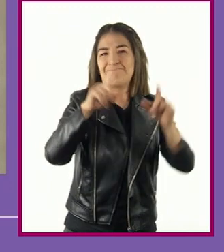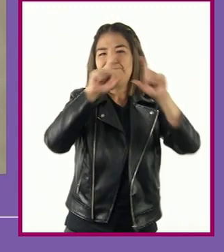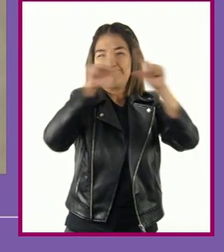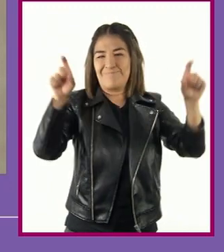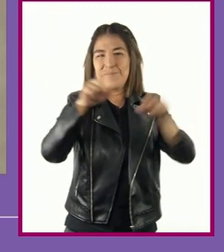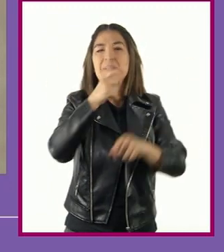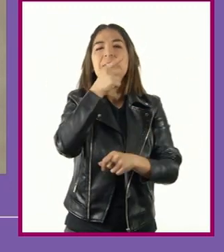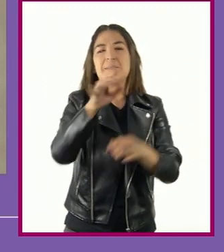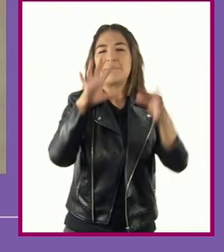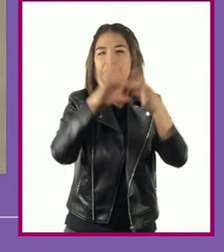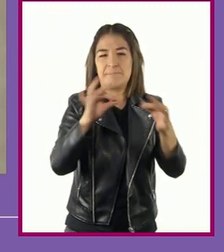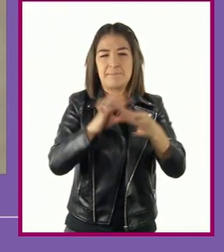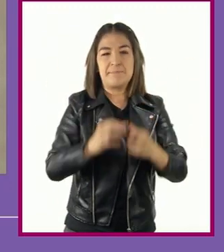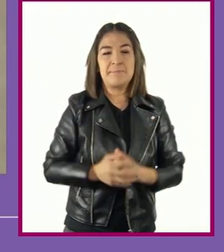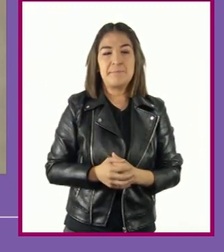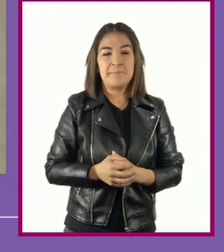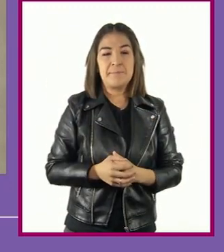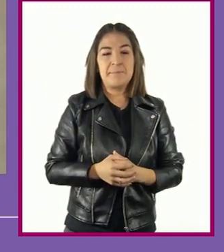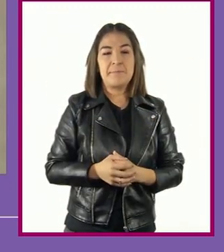siguiente.